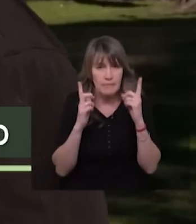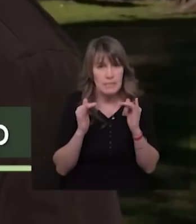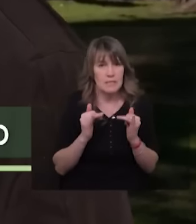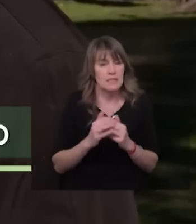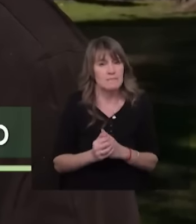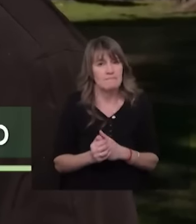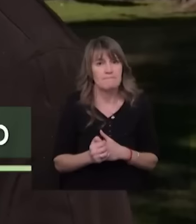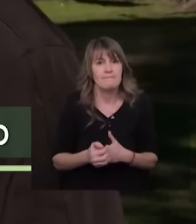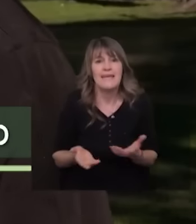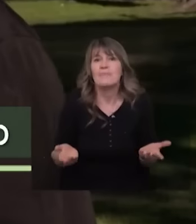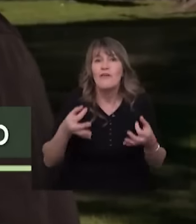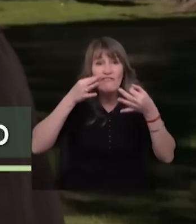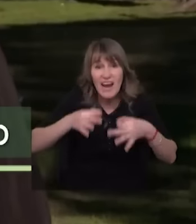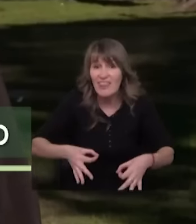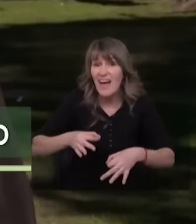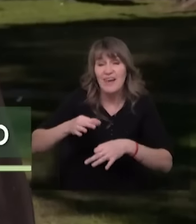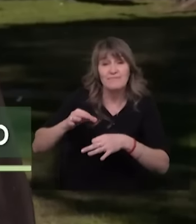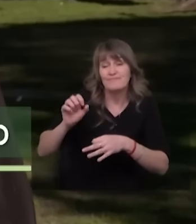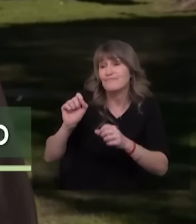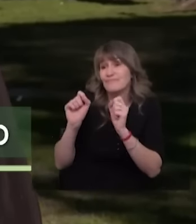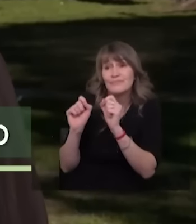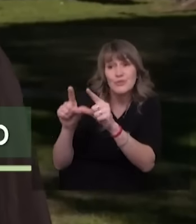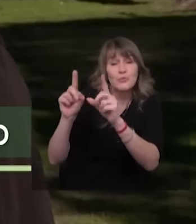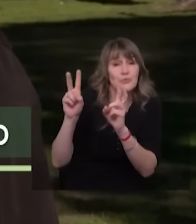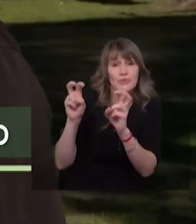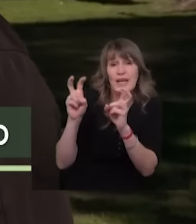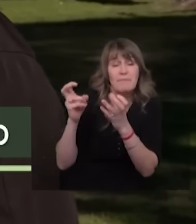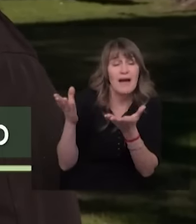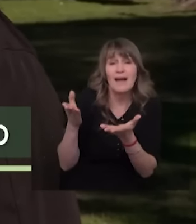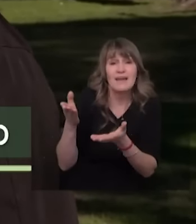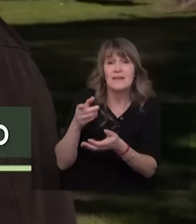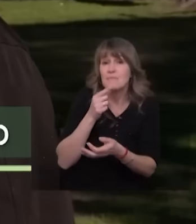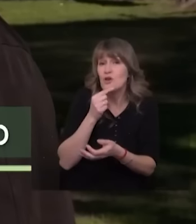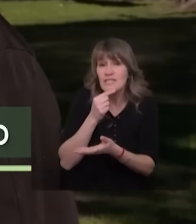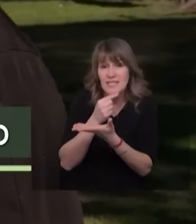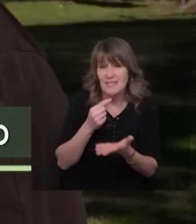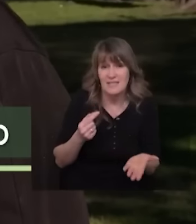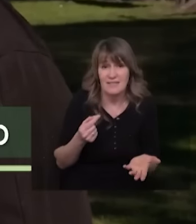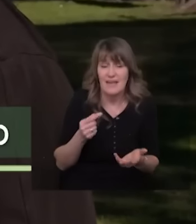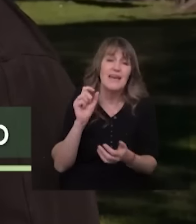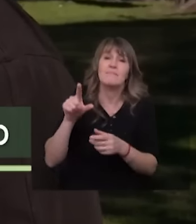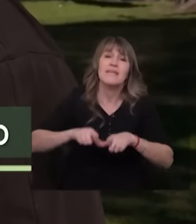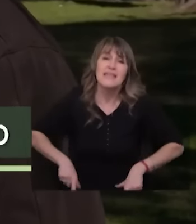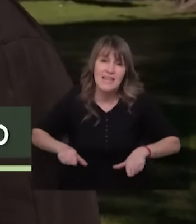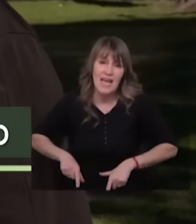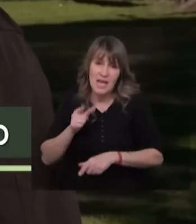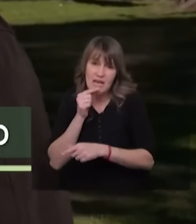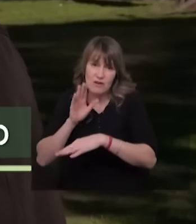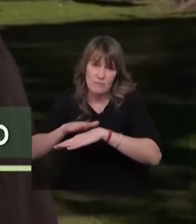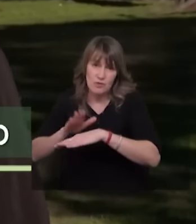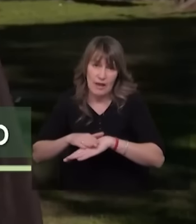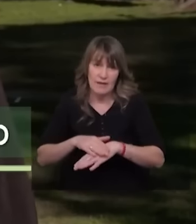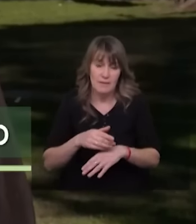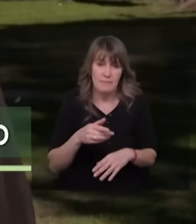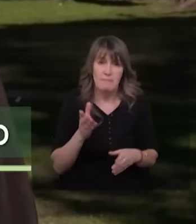un tema realmente que es del ministerio o sea pegarle al policía de calle el que está ahí que tiene que cumplir órdenes que